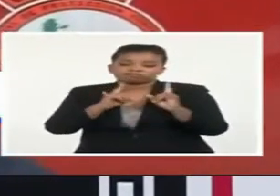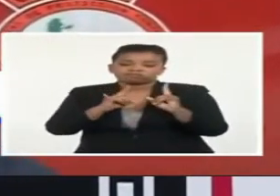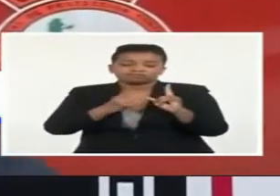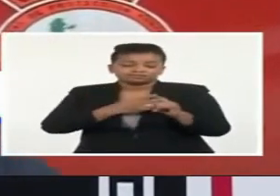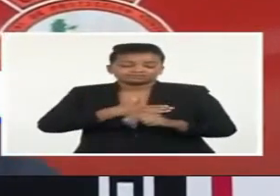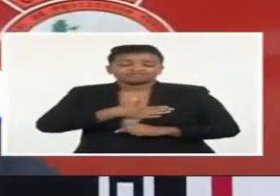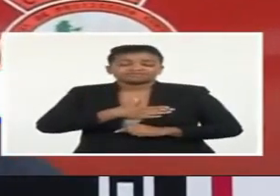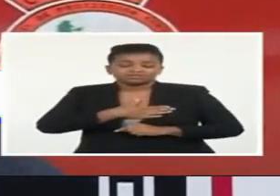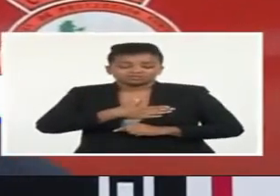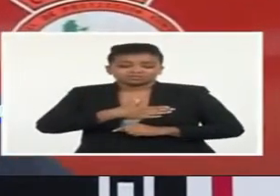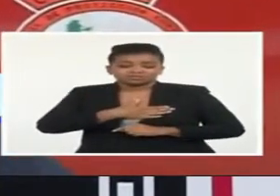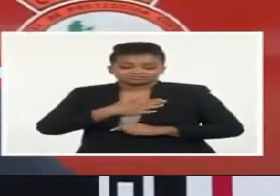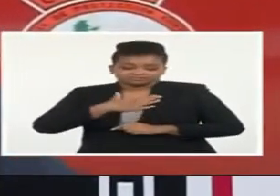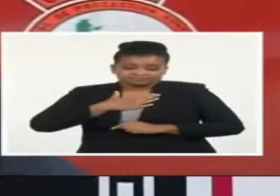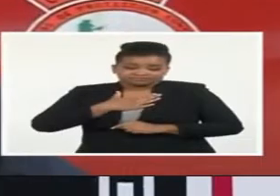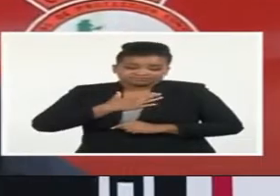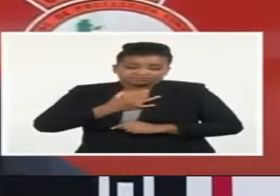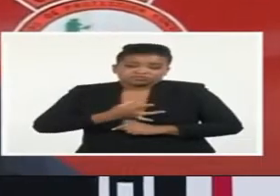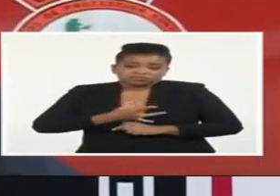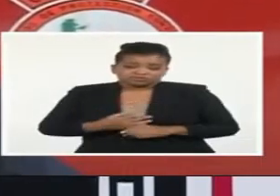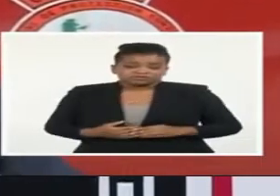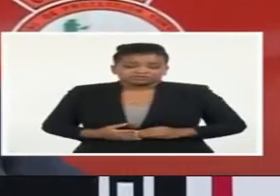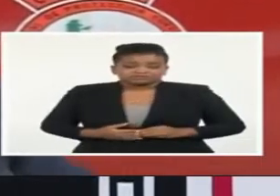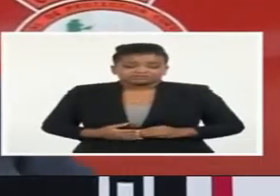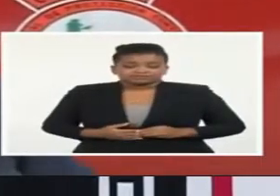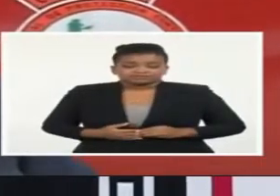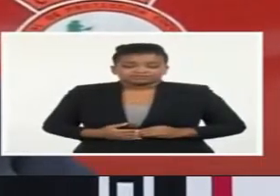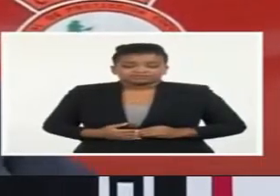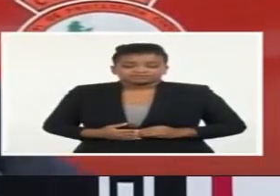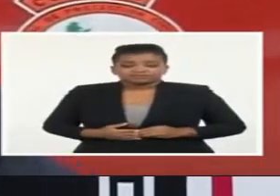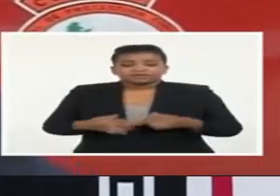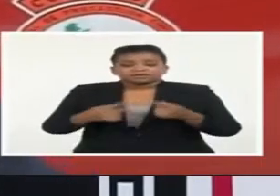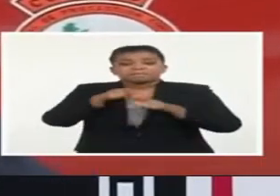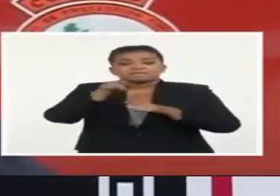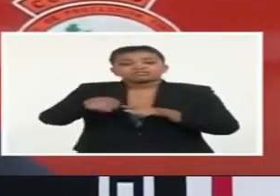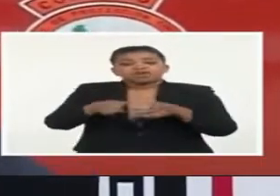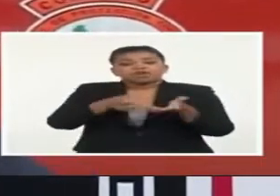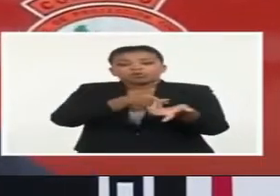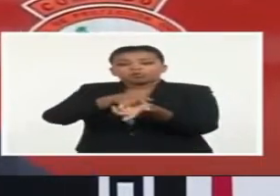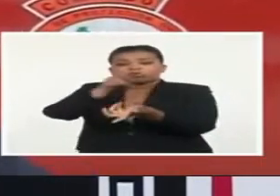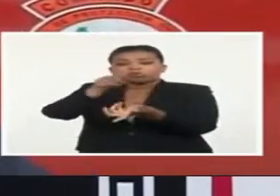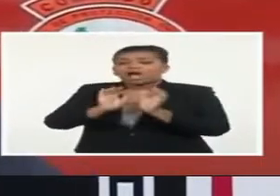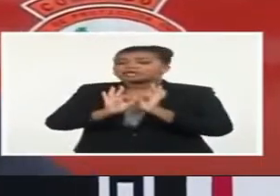Es vergonzoso todo lo que está pasando.